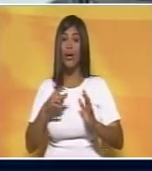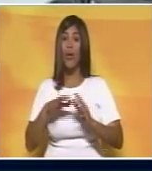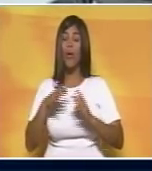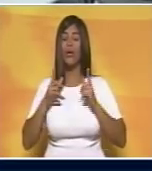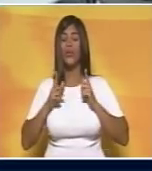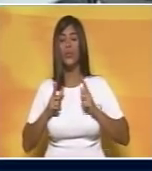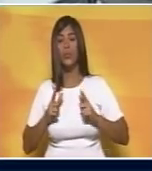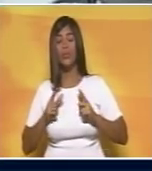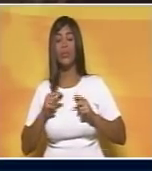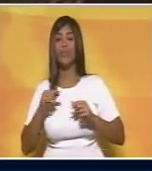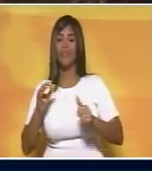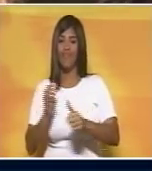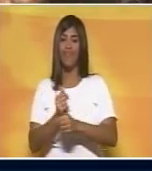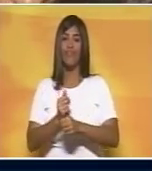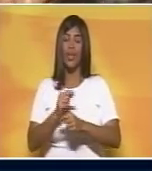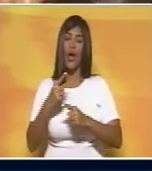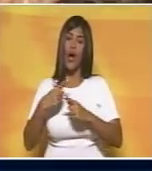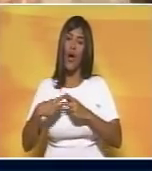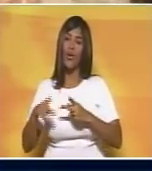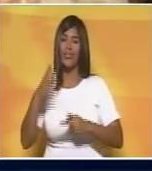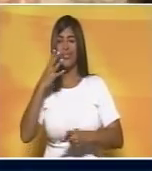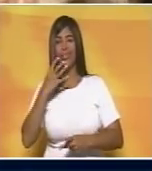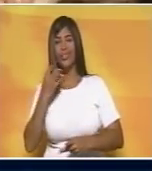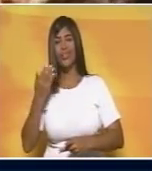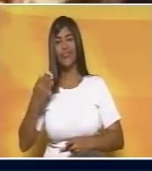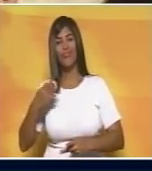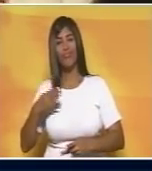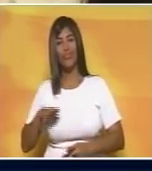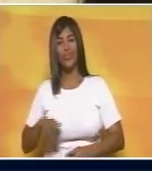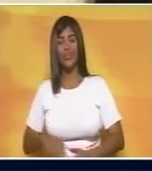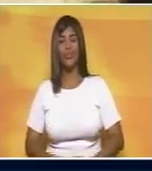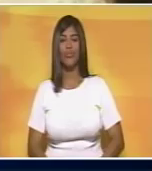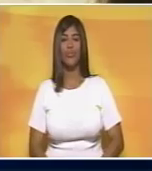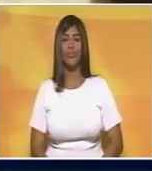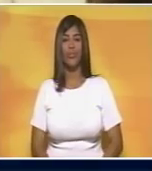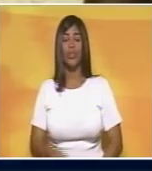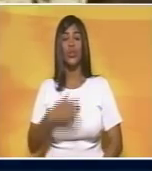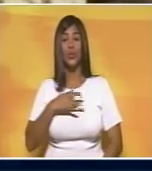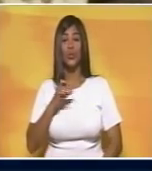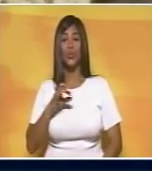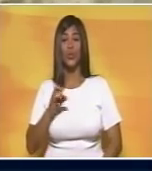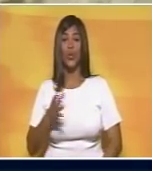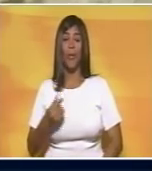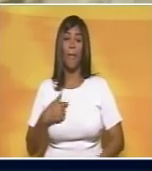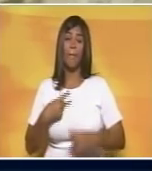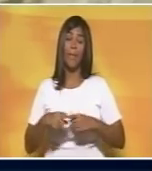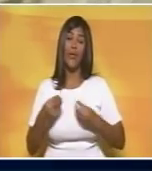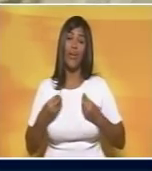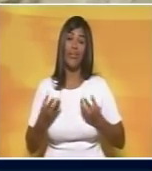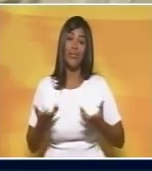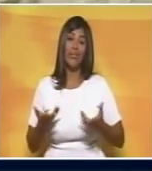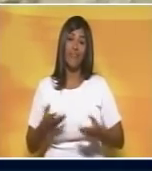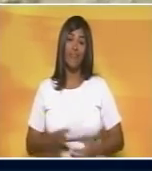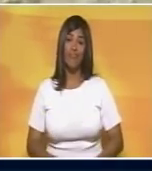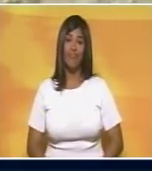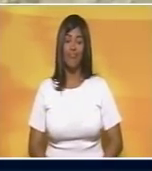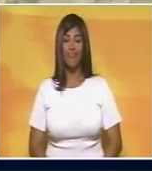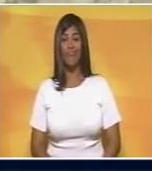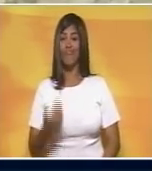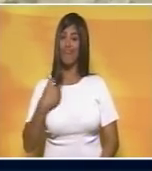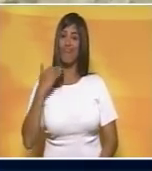alivio de haberlo encontrado, por otro, la tristeza de hallarlo sin vida. Es doloroso, pero ¿qué le vamos a hacer? Ya pasó,